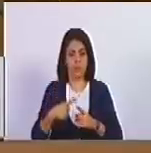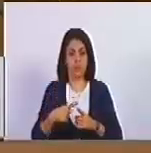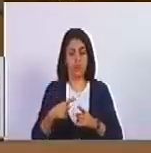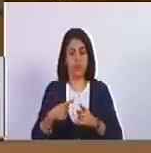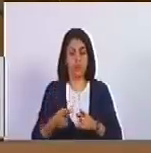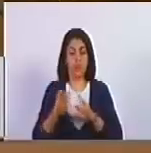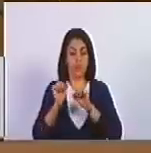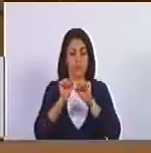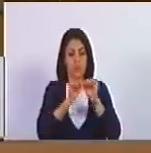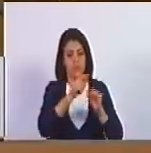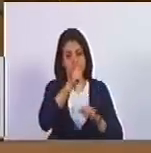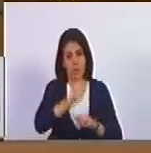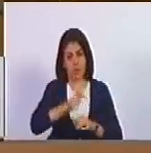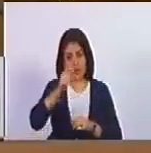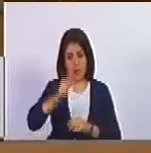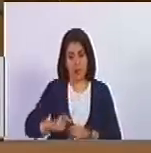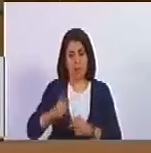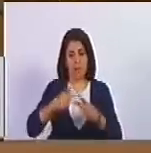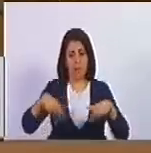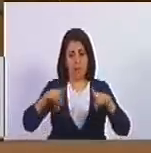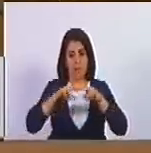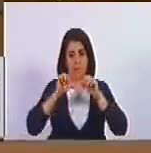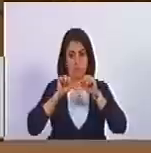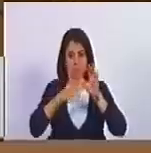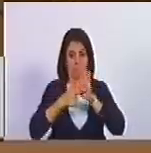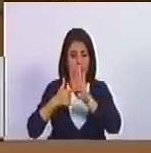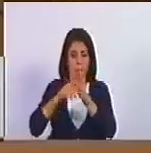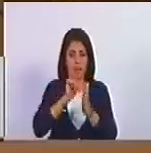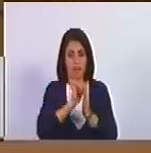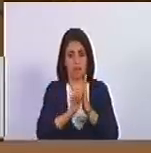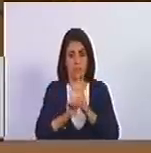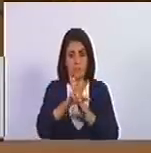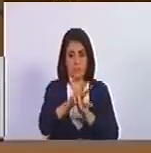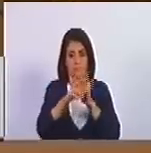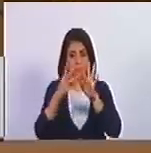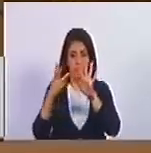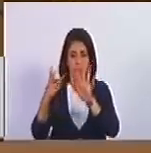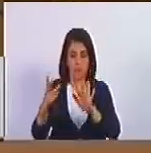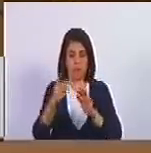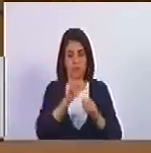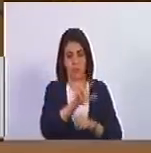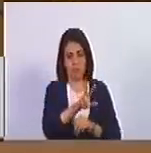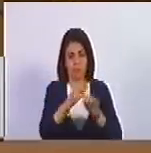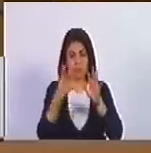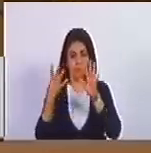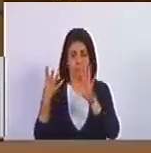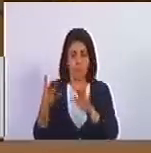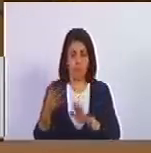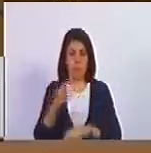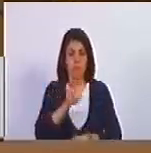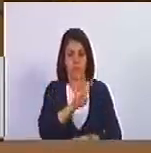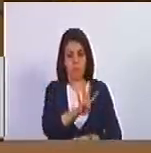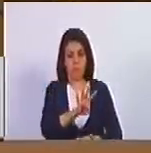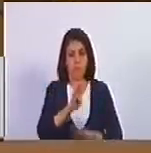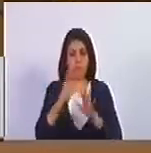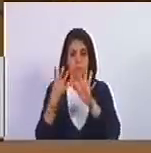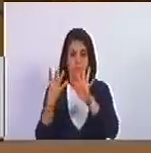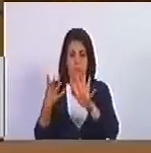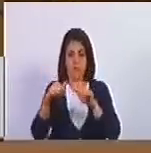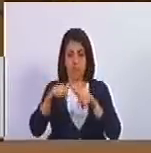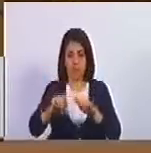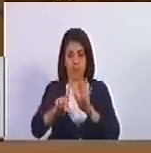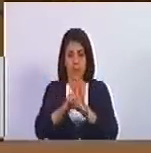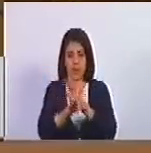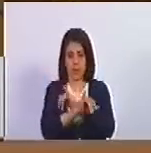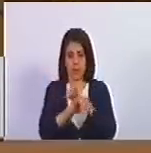las tablas de valores a que hacen referencia los artículos 38, 39 y 49 de esta